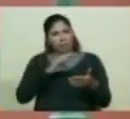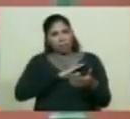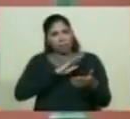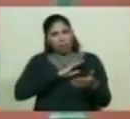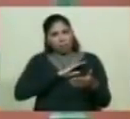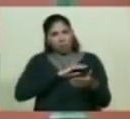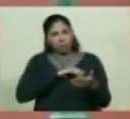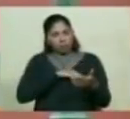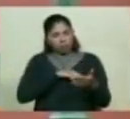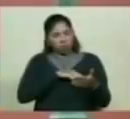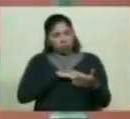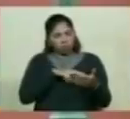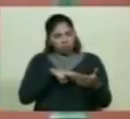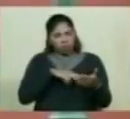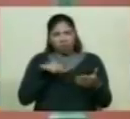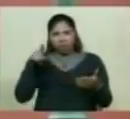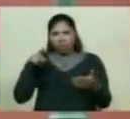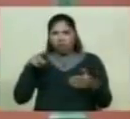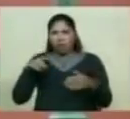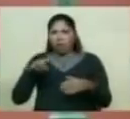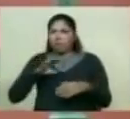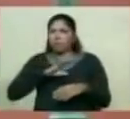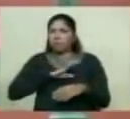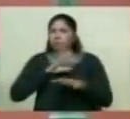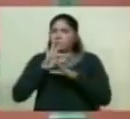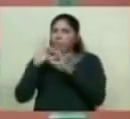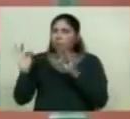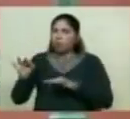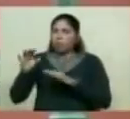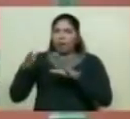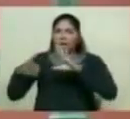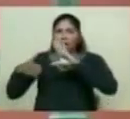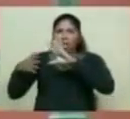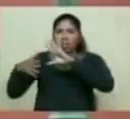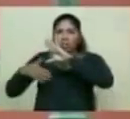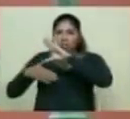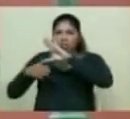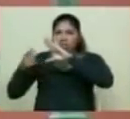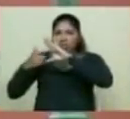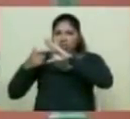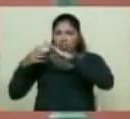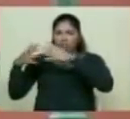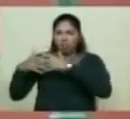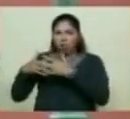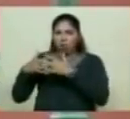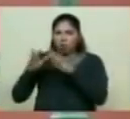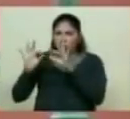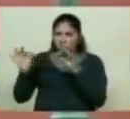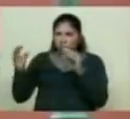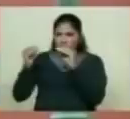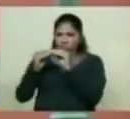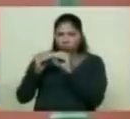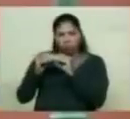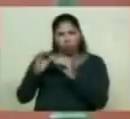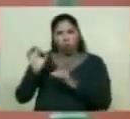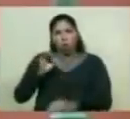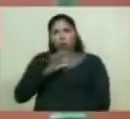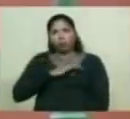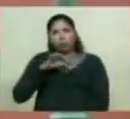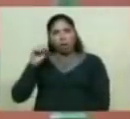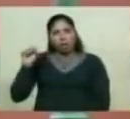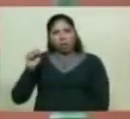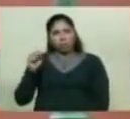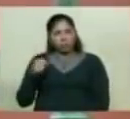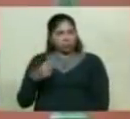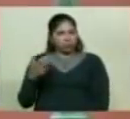pensamiento capitalista o el pensamiento socialista no cabe la menor duda el pensamiento